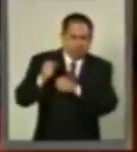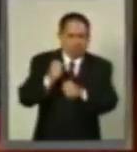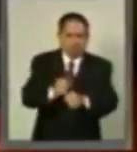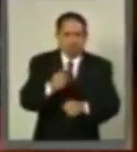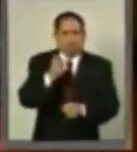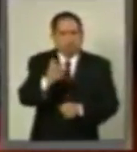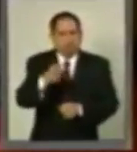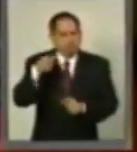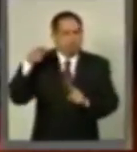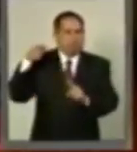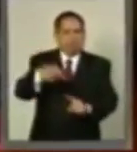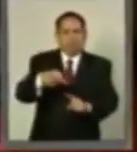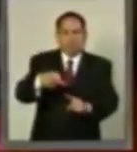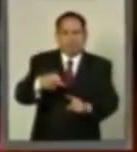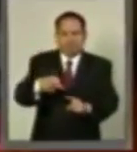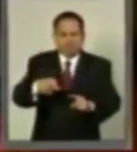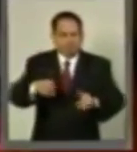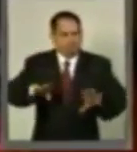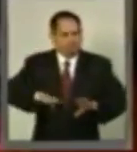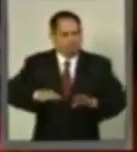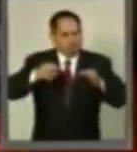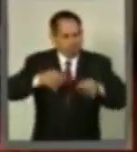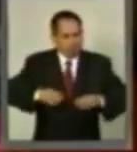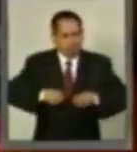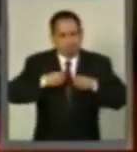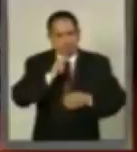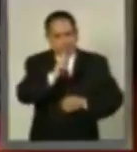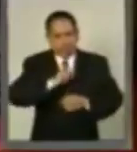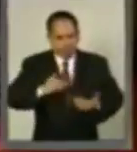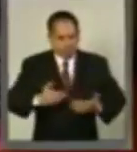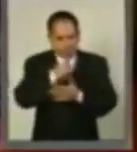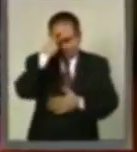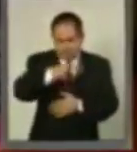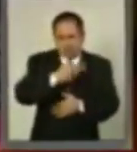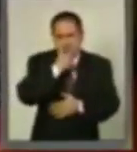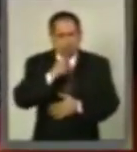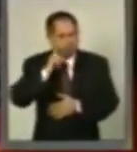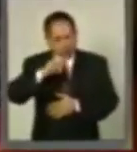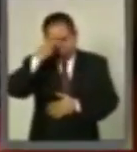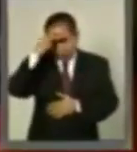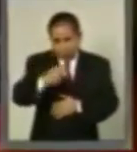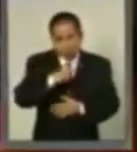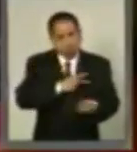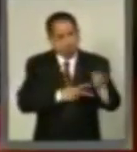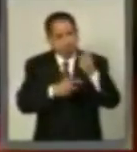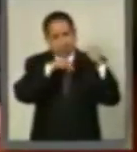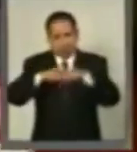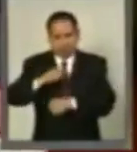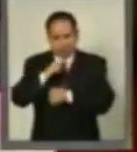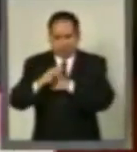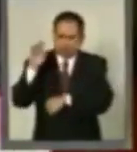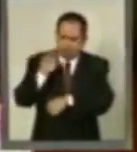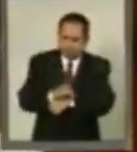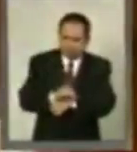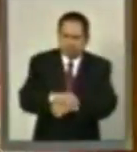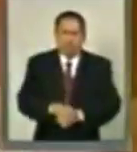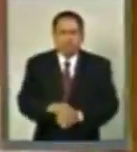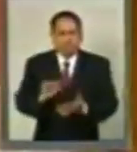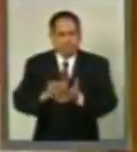porque va ahí la vida, la integridad de connacionales, de mexicanas y mexicanos que regresan a nuestro país. Gracias por su